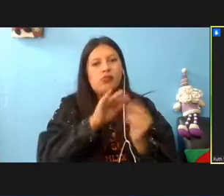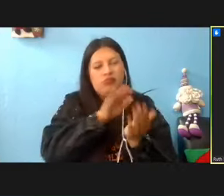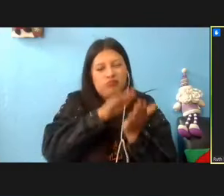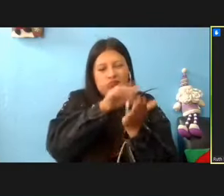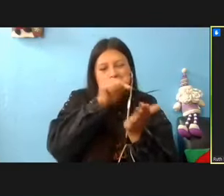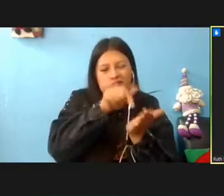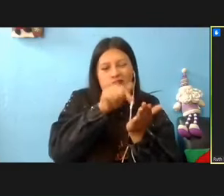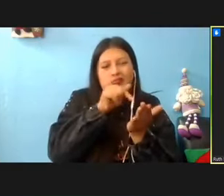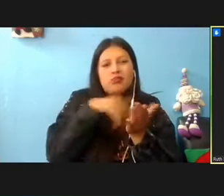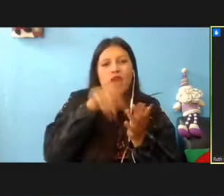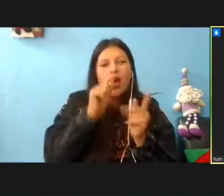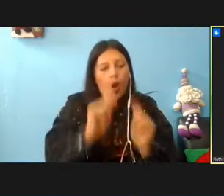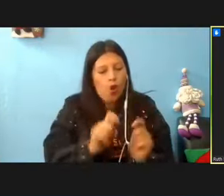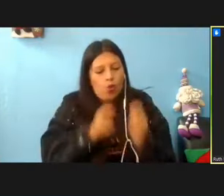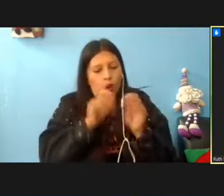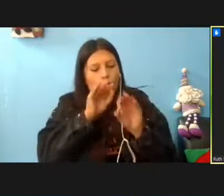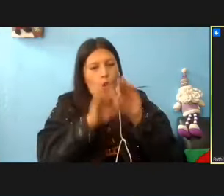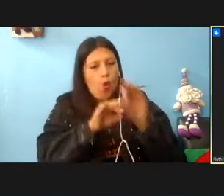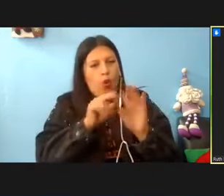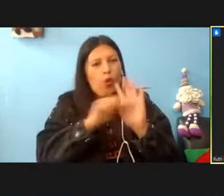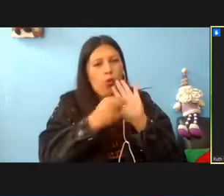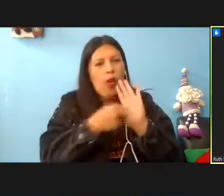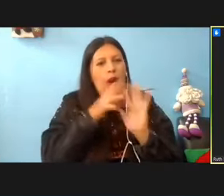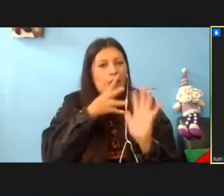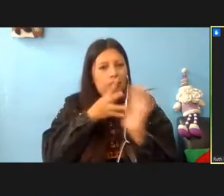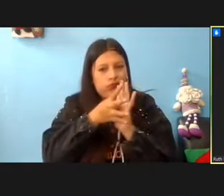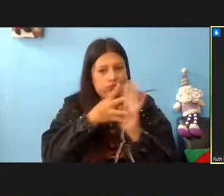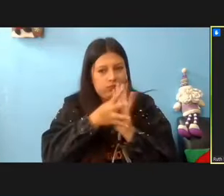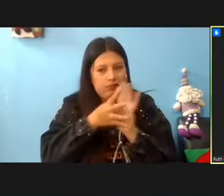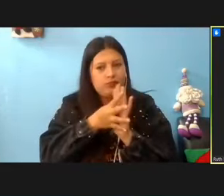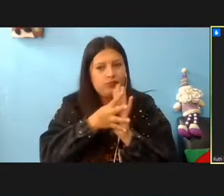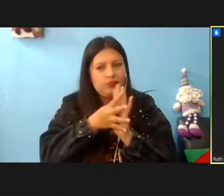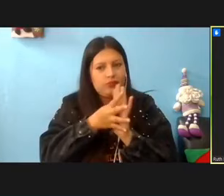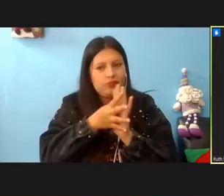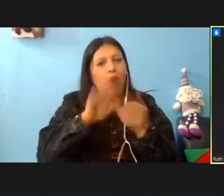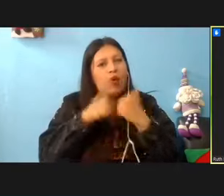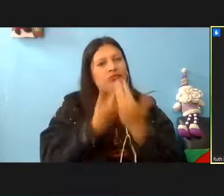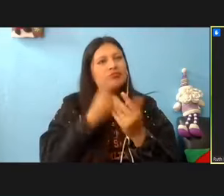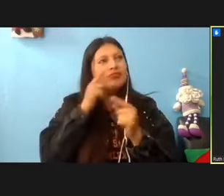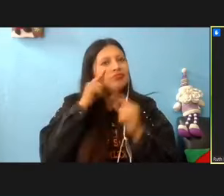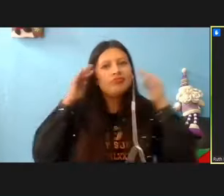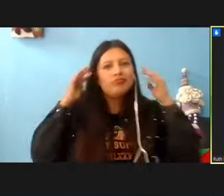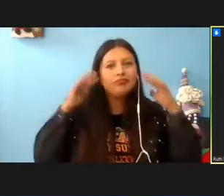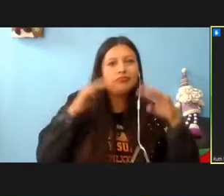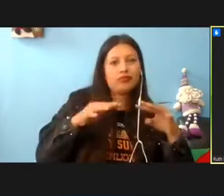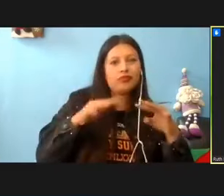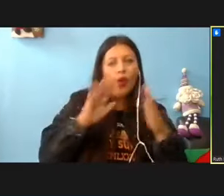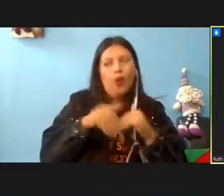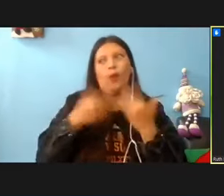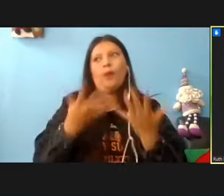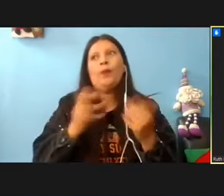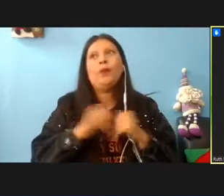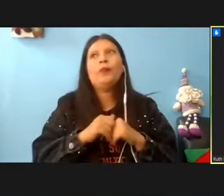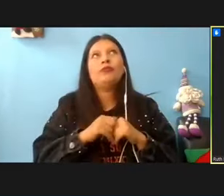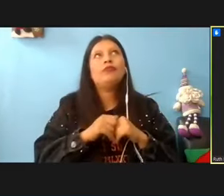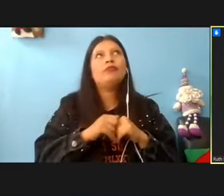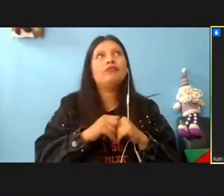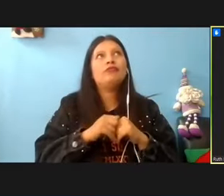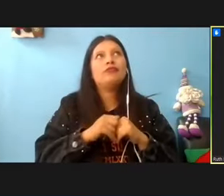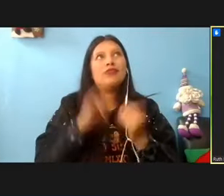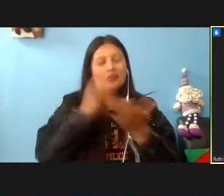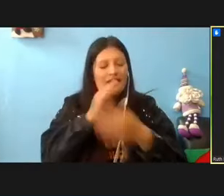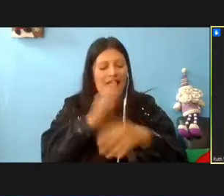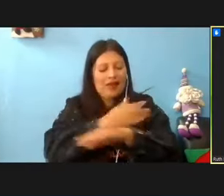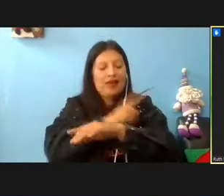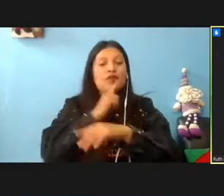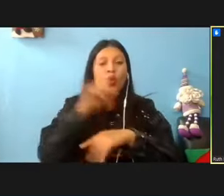que van a salvaguardar esa información, cómo vamos a visibilizarlos, cómo vamos a, como lo decía Luis Carlos,